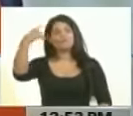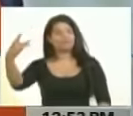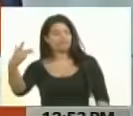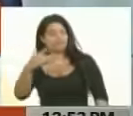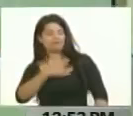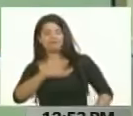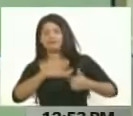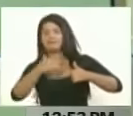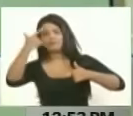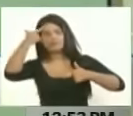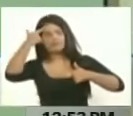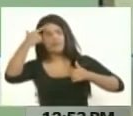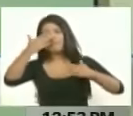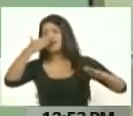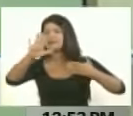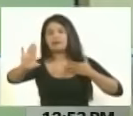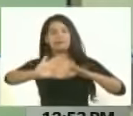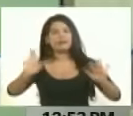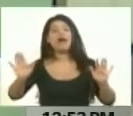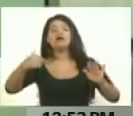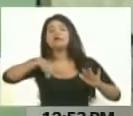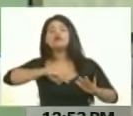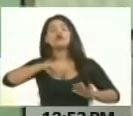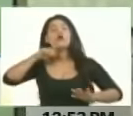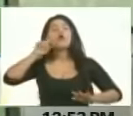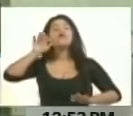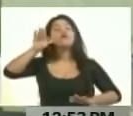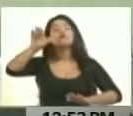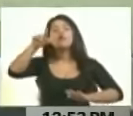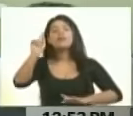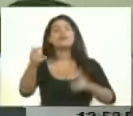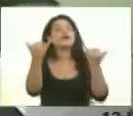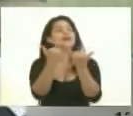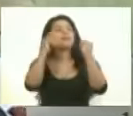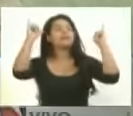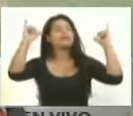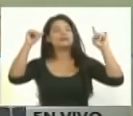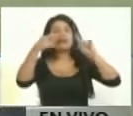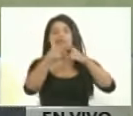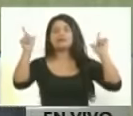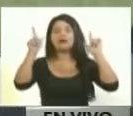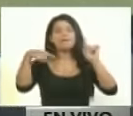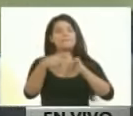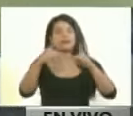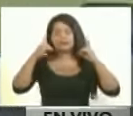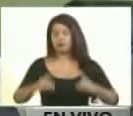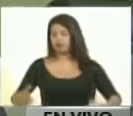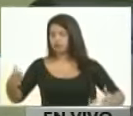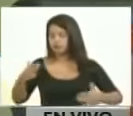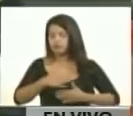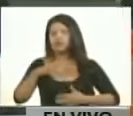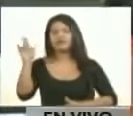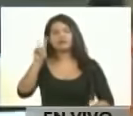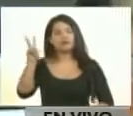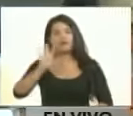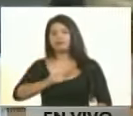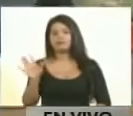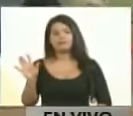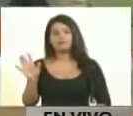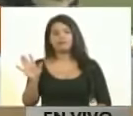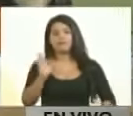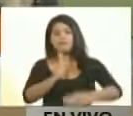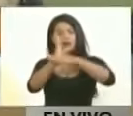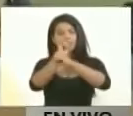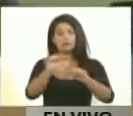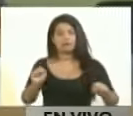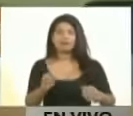libertadores, estamos marcados a la independencia, a la libertad y a la soberanía absoluta de nuestro país. Muchas